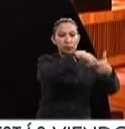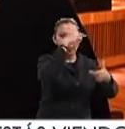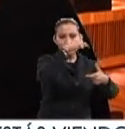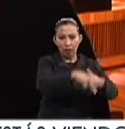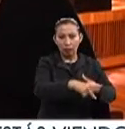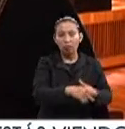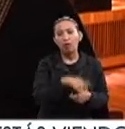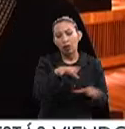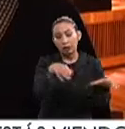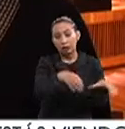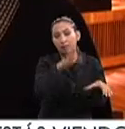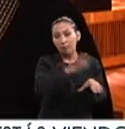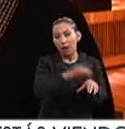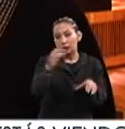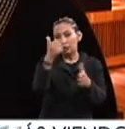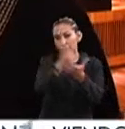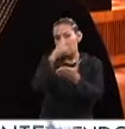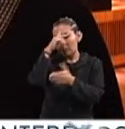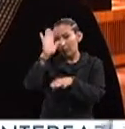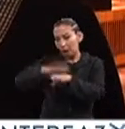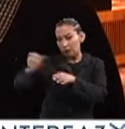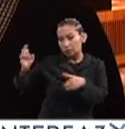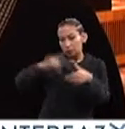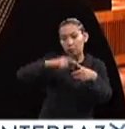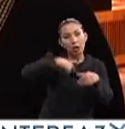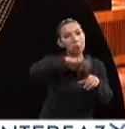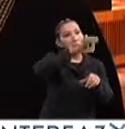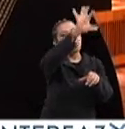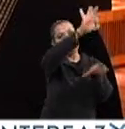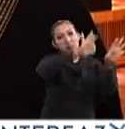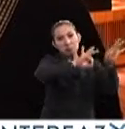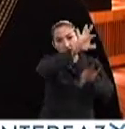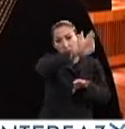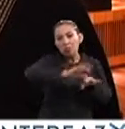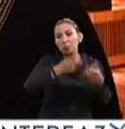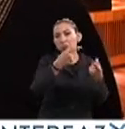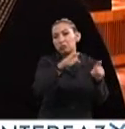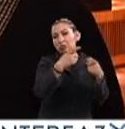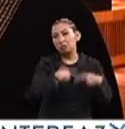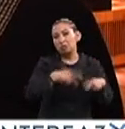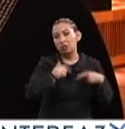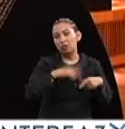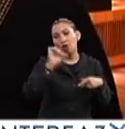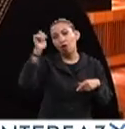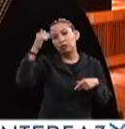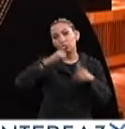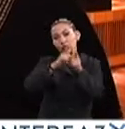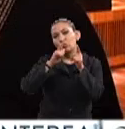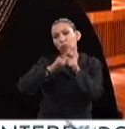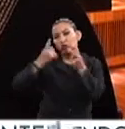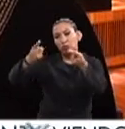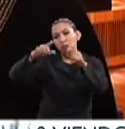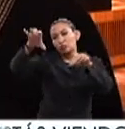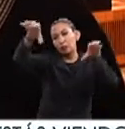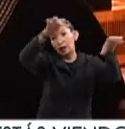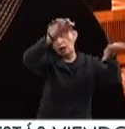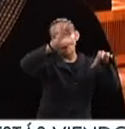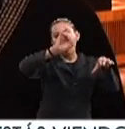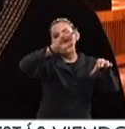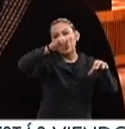México, especialmente de la Ciudad de México, pero puede también haber de músicos de otras orquestas. Entonces, es